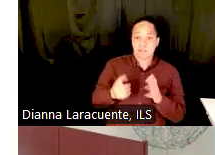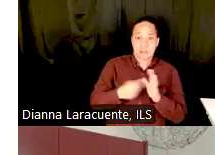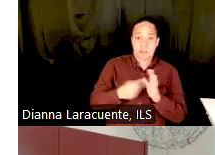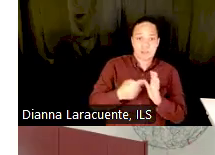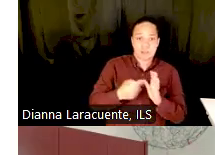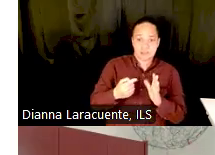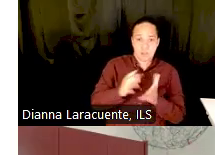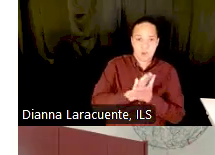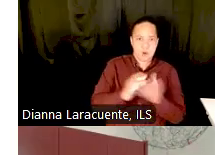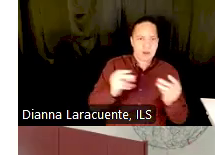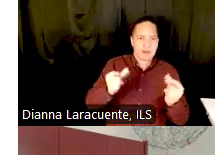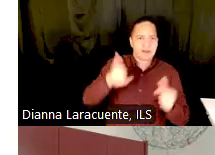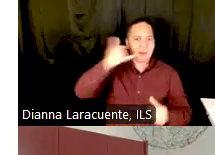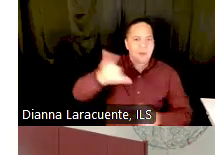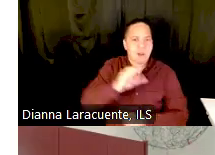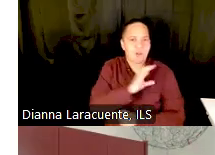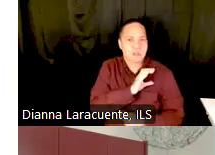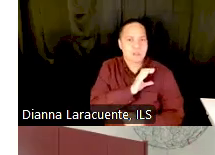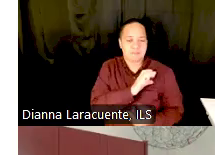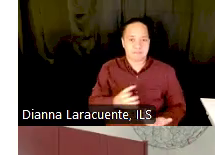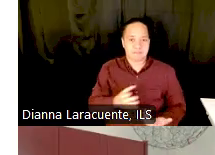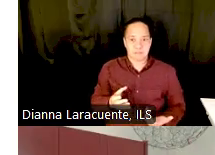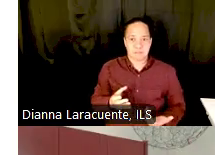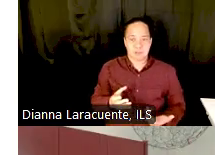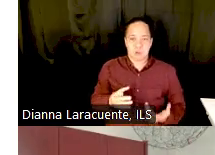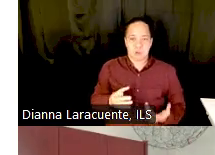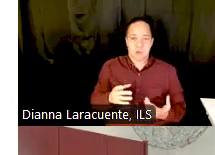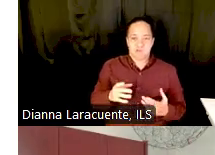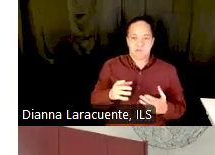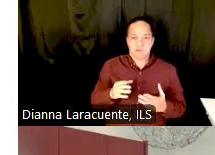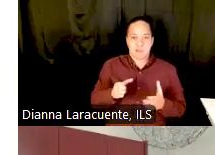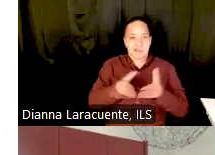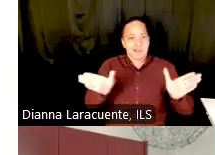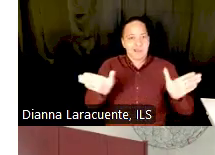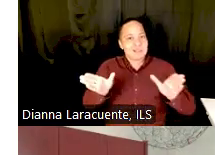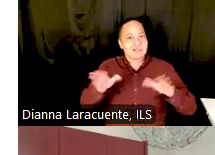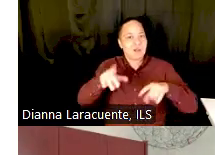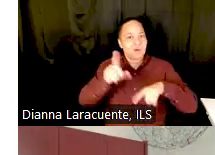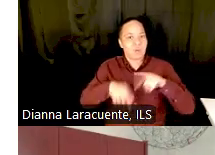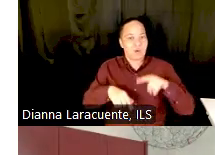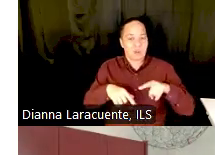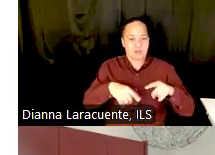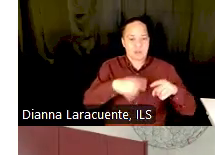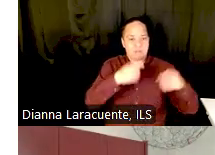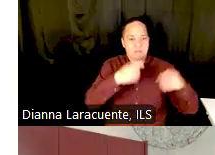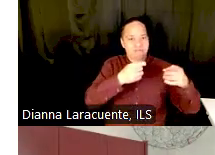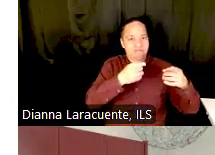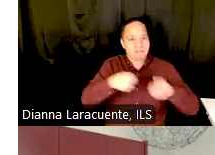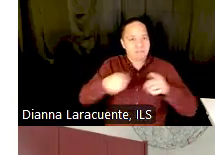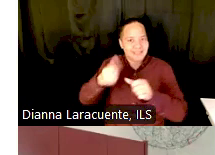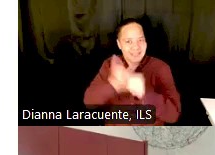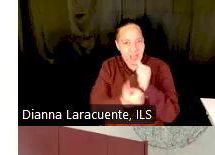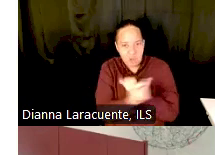policía. Yo no estoy diciendo, yo no puedo generalizar ni saber qué es lo que ocurre en cada caso, puesto